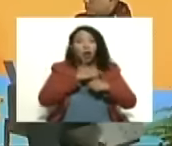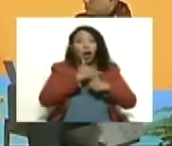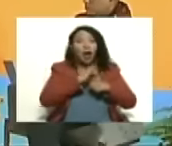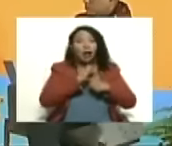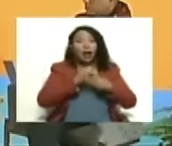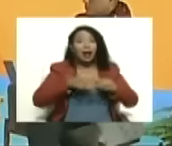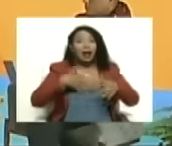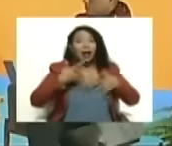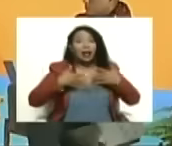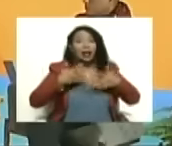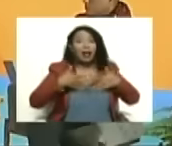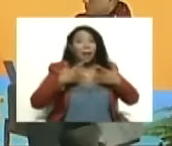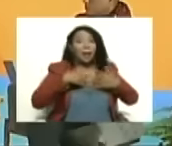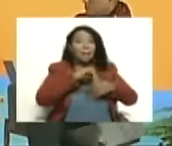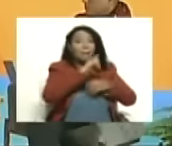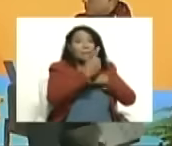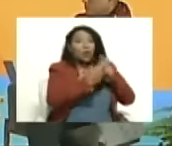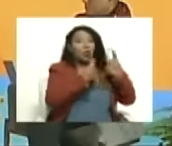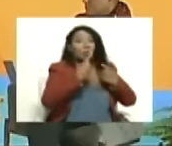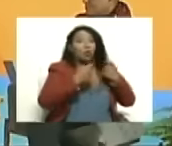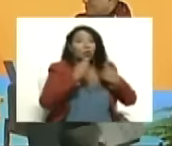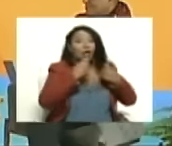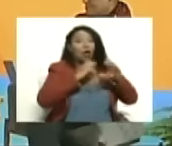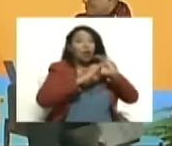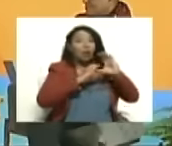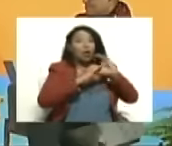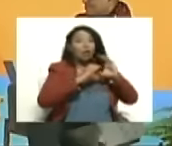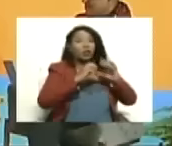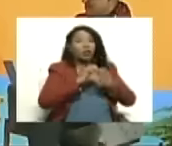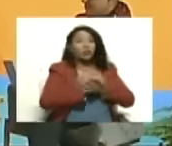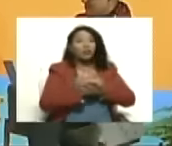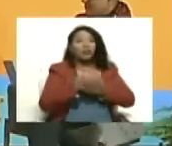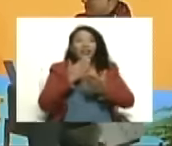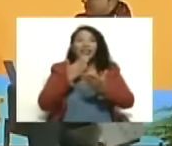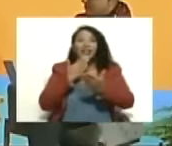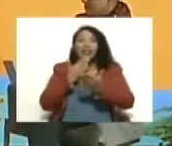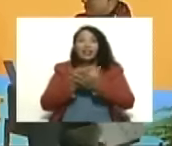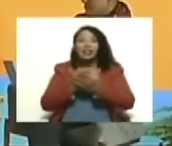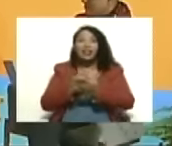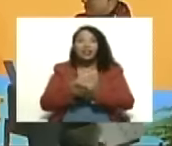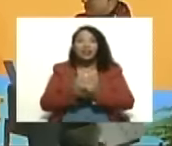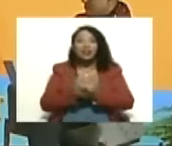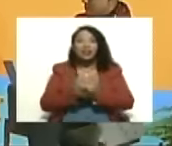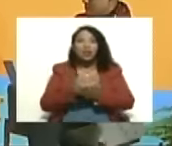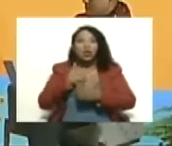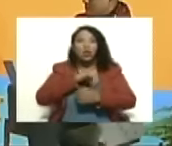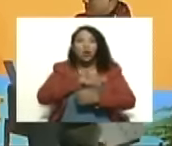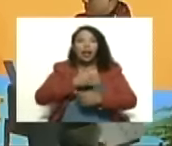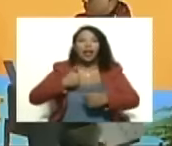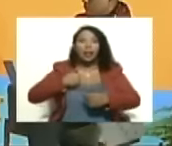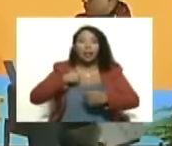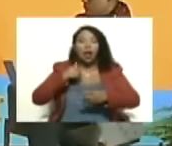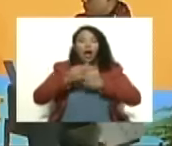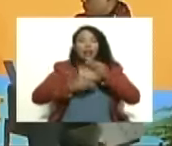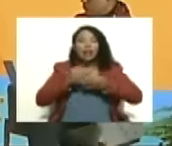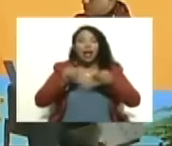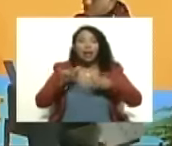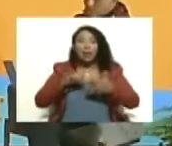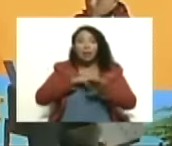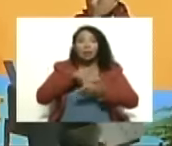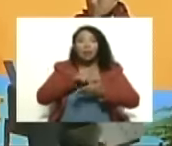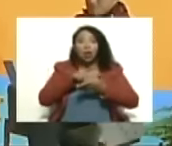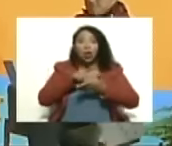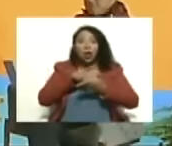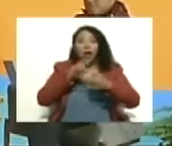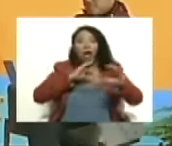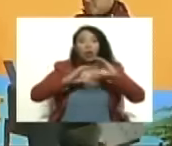alegría las preguntas de los medios de comunicación Muchísimas gracias Génesis quisimos dar esta esta comparecencia entre los medios de